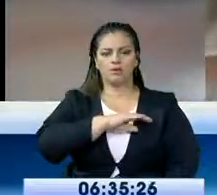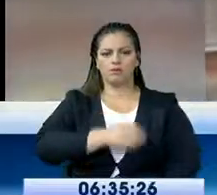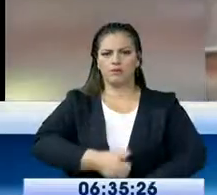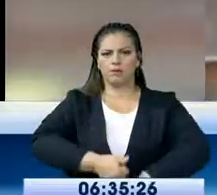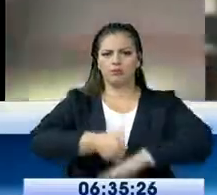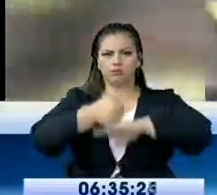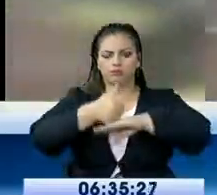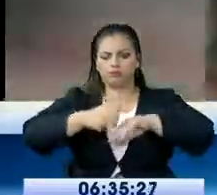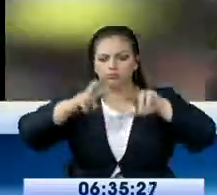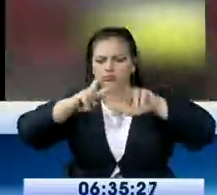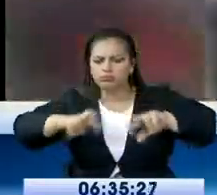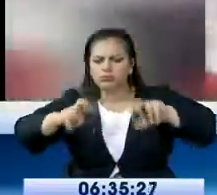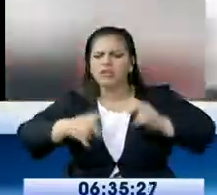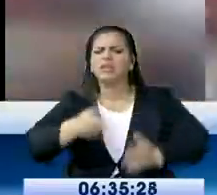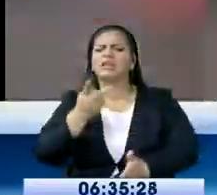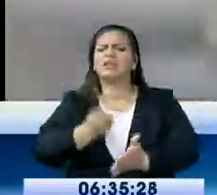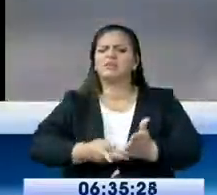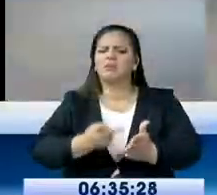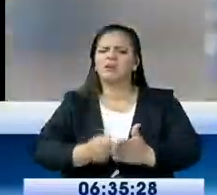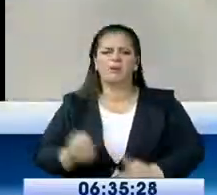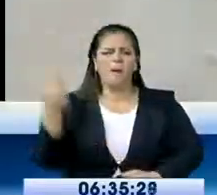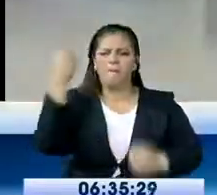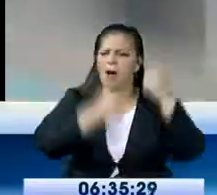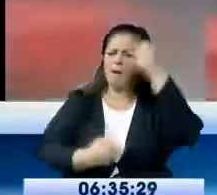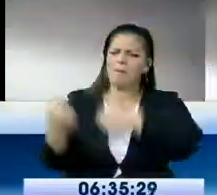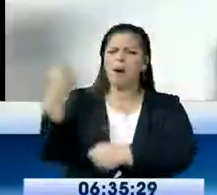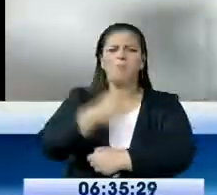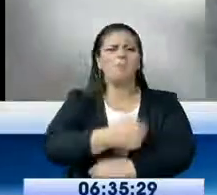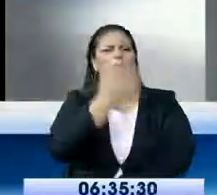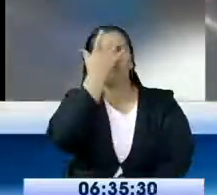suceso para encontrar las razones de este